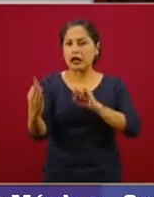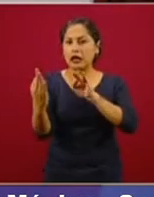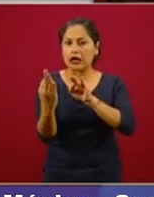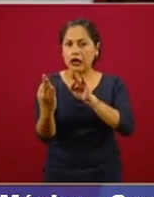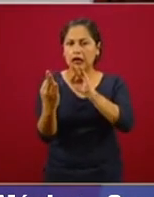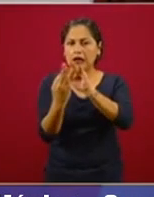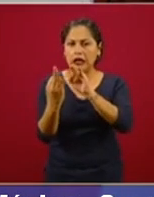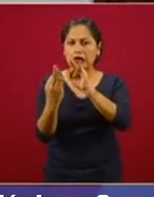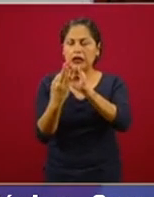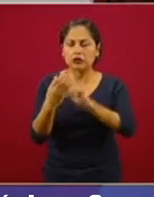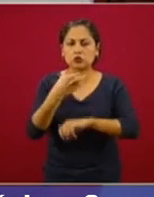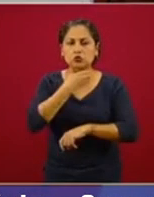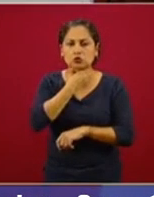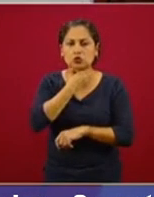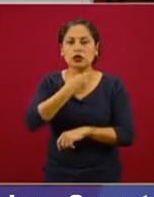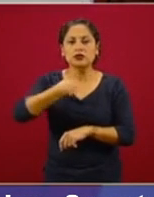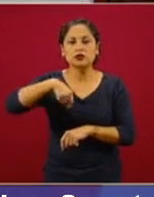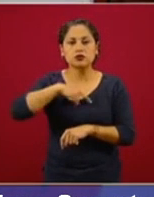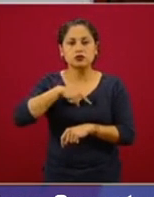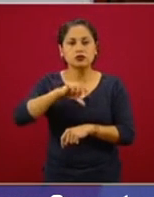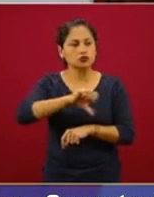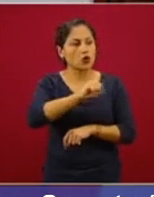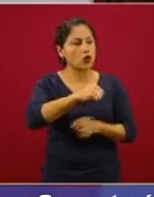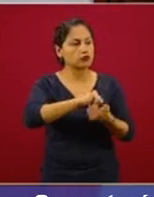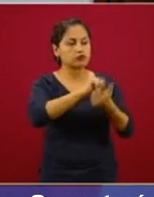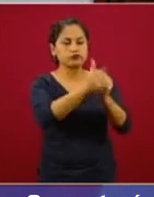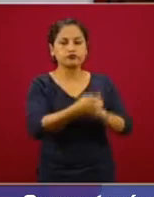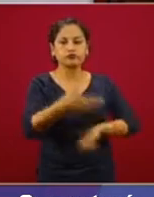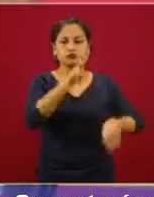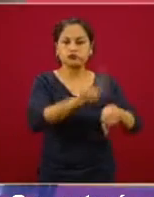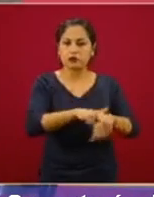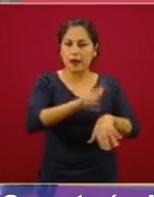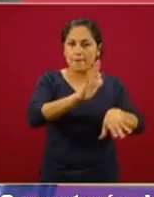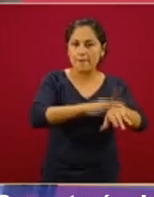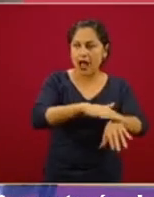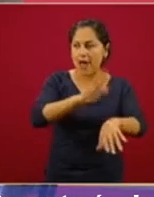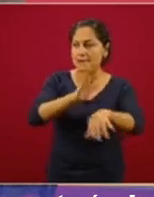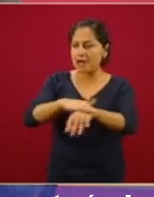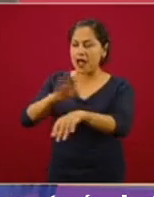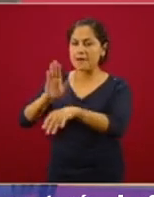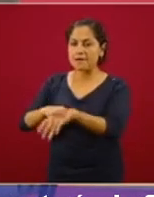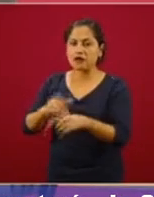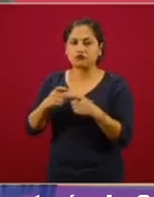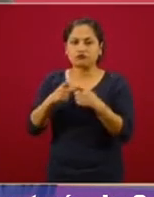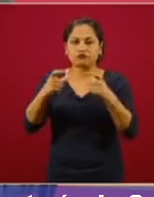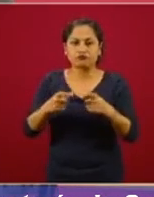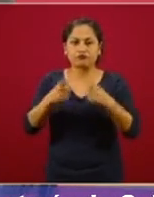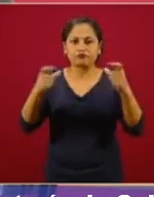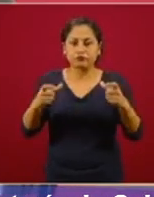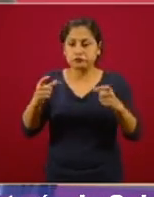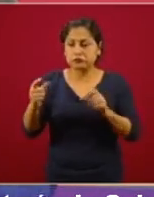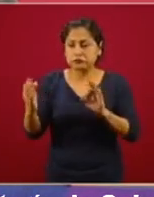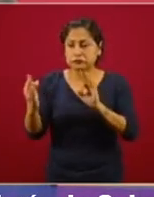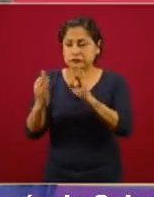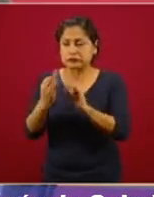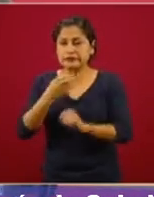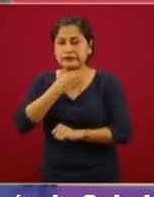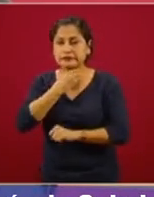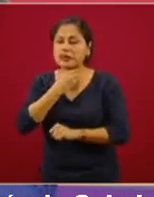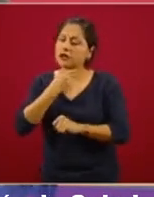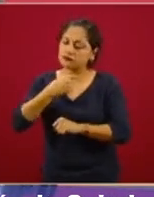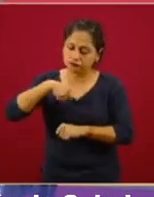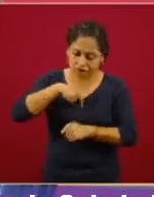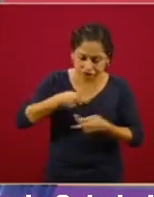70%, aumentamos la capacidad. Y cuando otra vez nos acercamos, aumentamos la capacidad. ¿Cómo aumentamos la capacidad? Con mecanismos